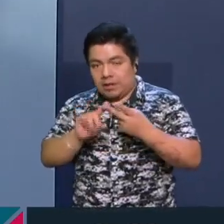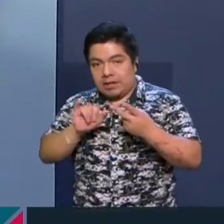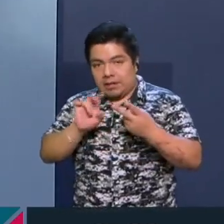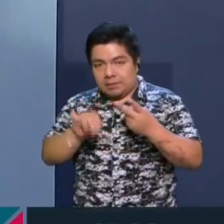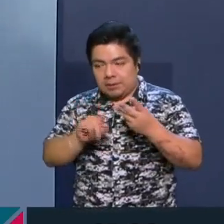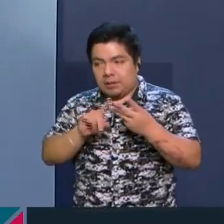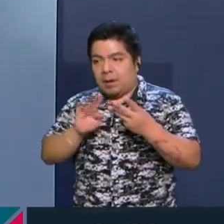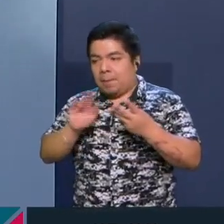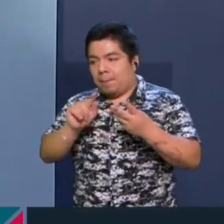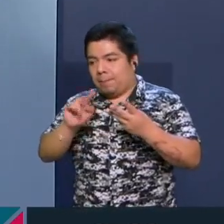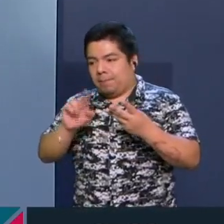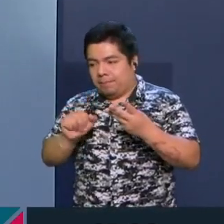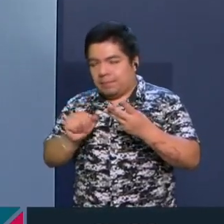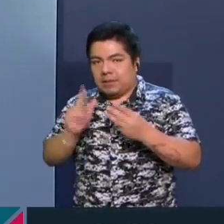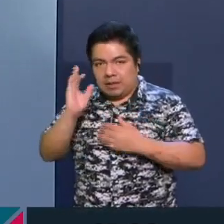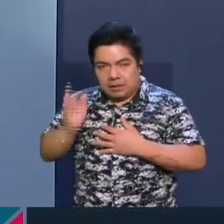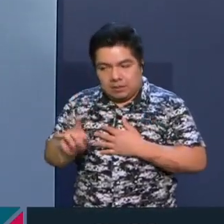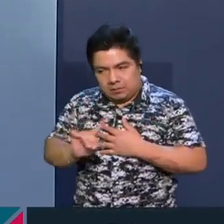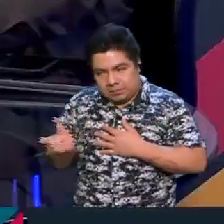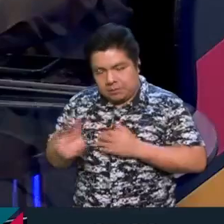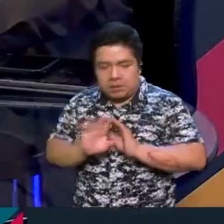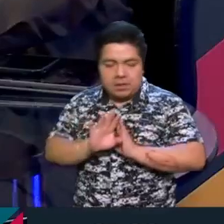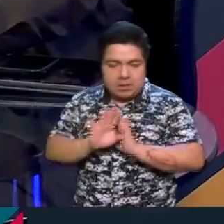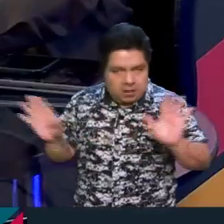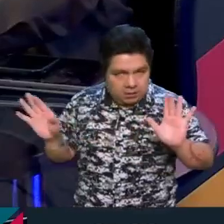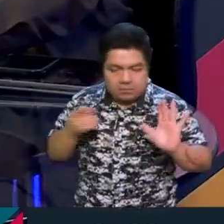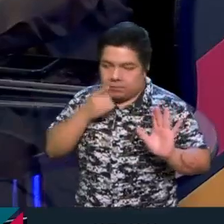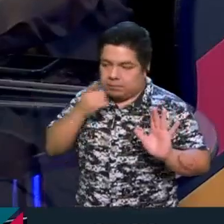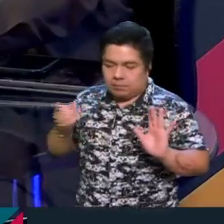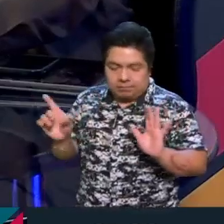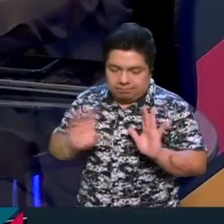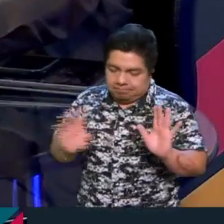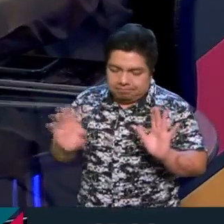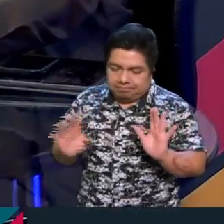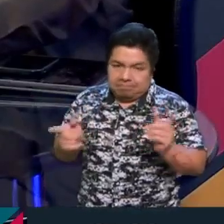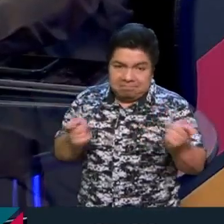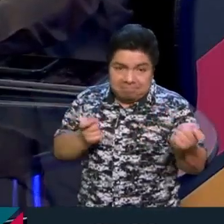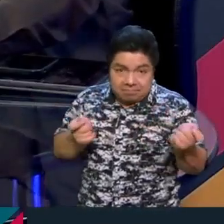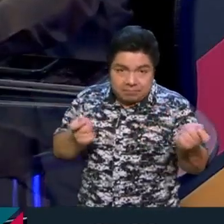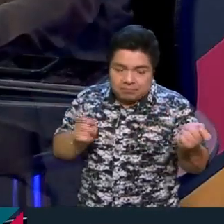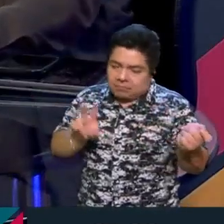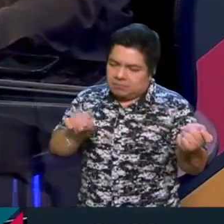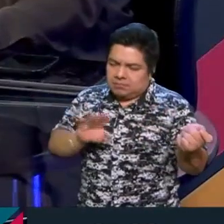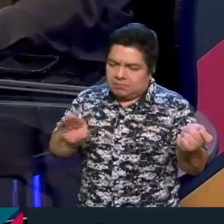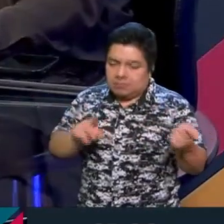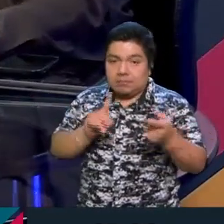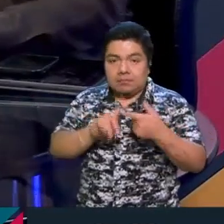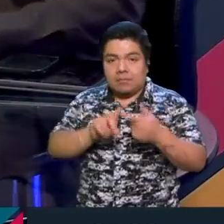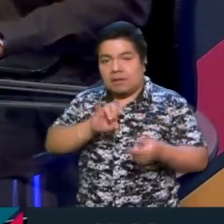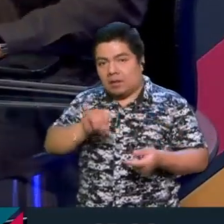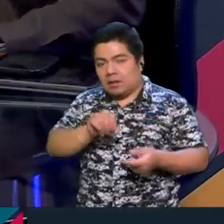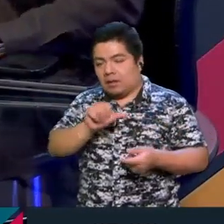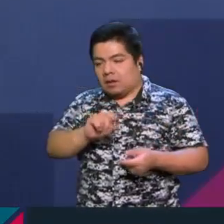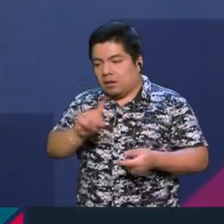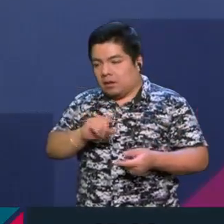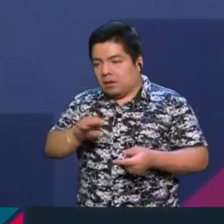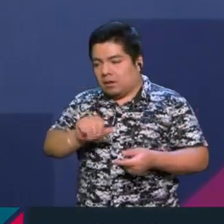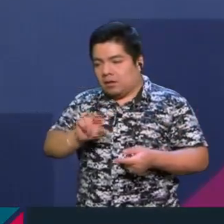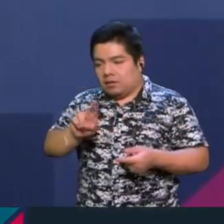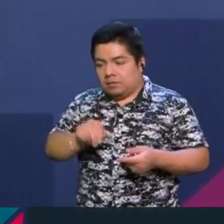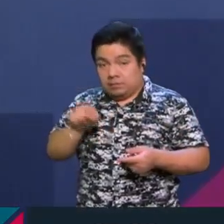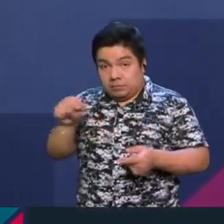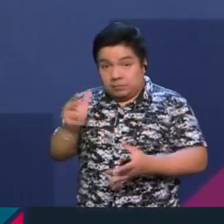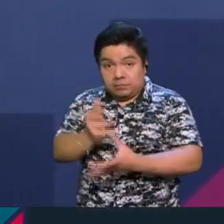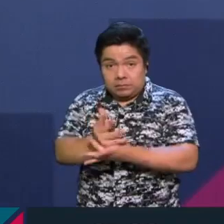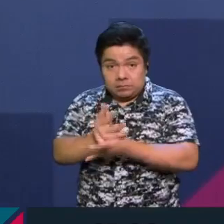que Lenia Batres voten en contra, ¿no? Ellas ya se han pronunciado en contra de este tipo de controles. Yasmín Esquivel, muy acertadamente, la ministra, dijo